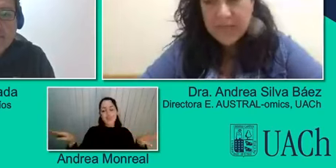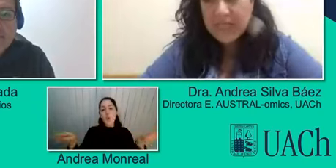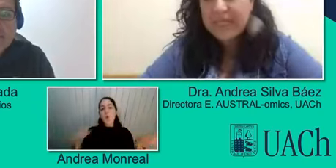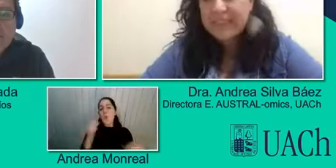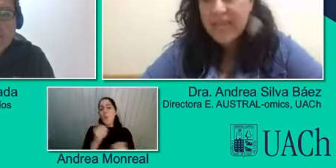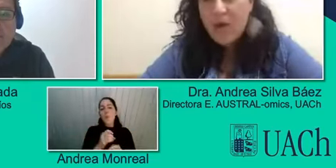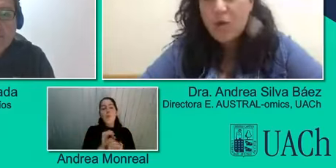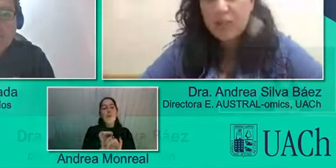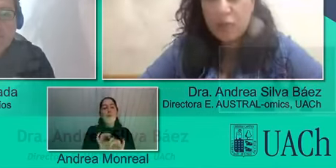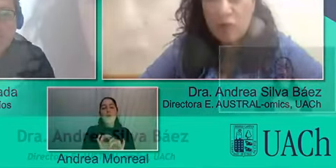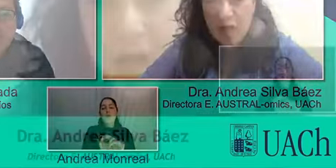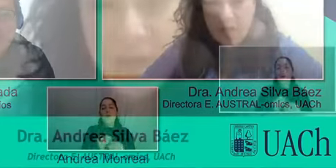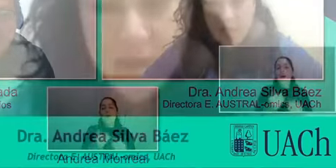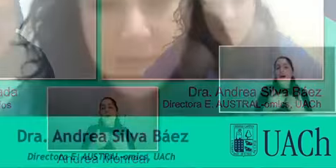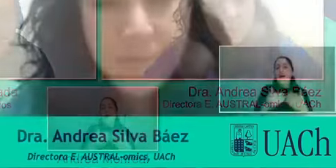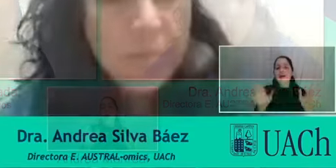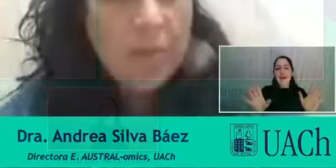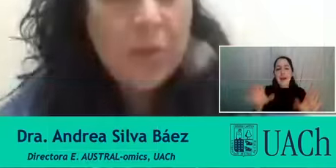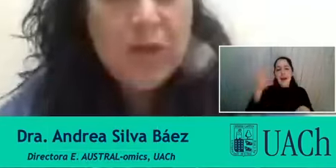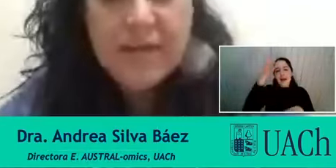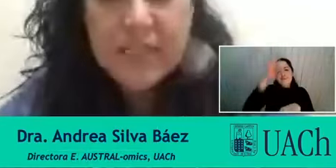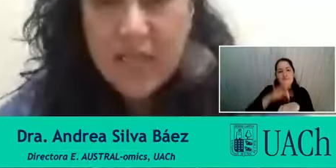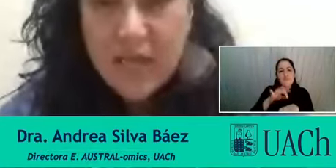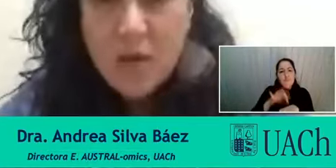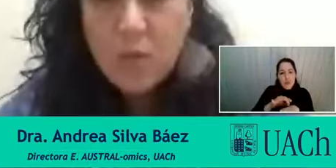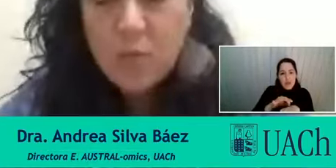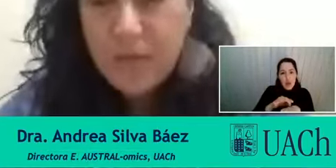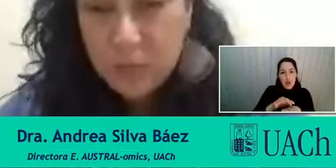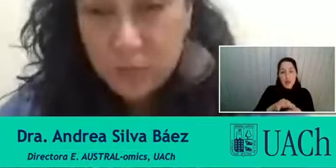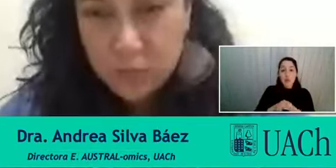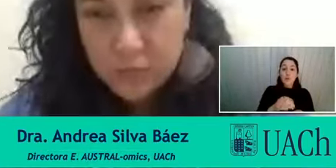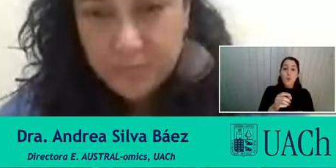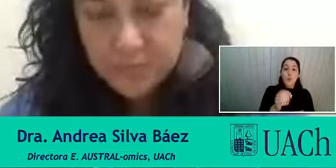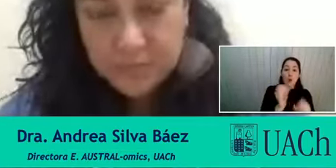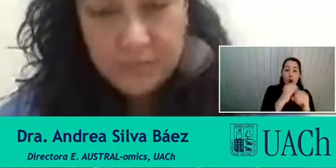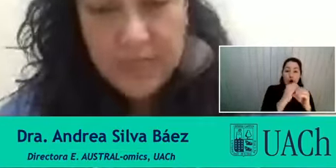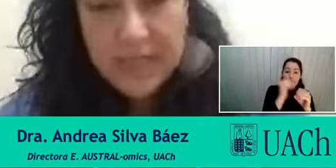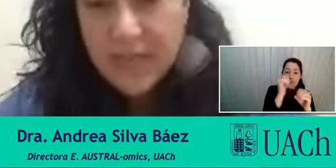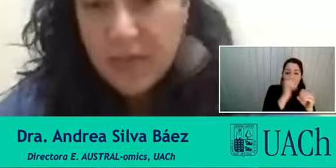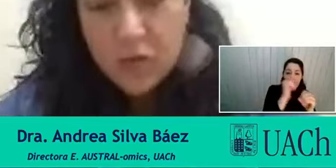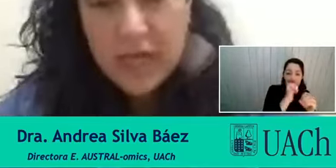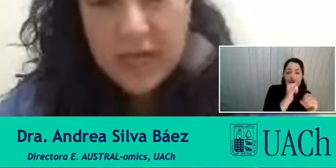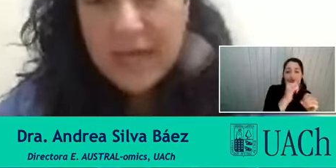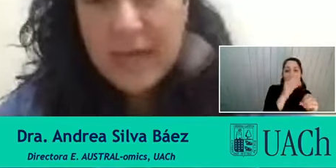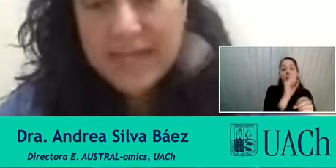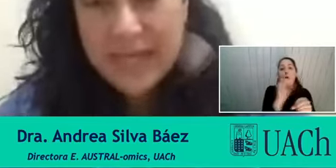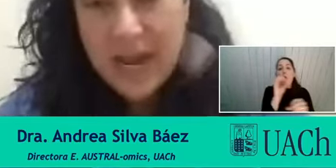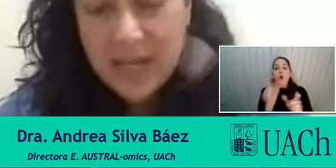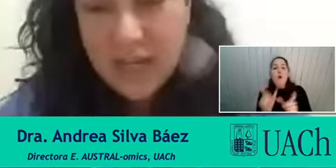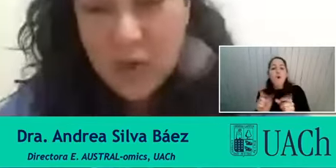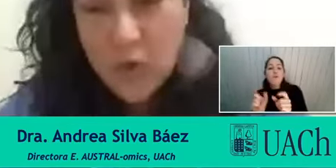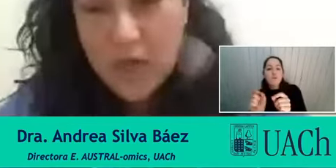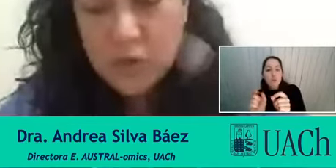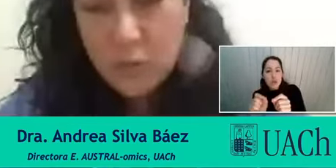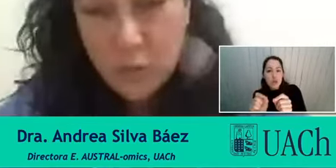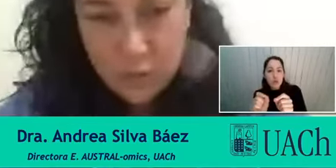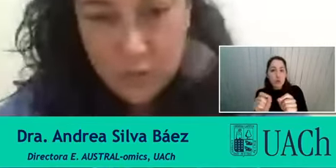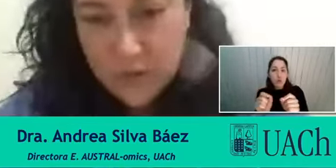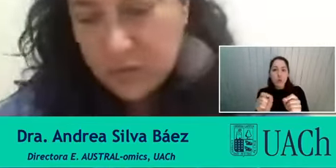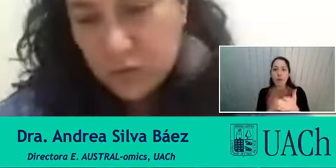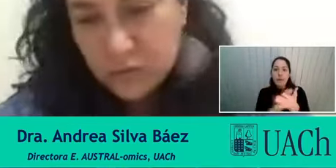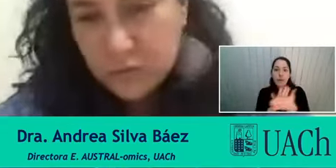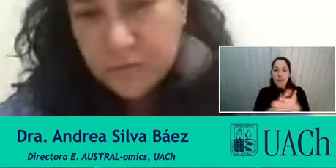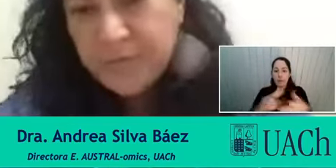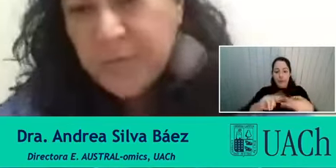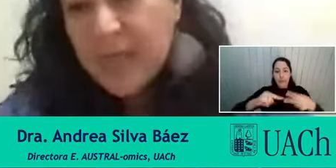sea ocasionada por una bacteria o un virus, dado que el material genético es común para